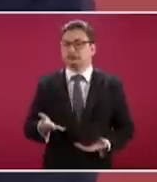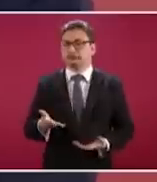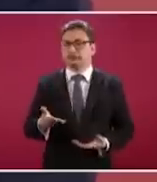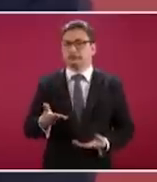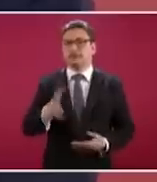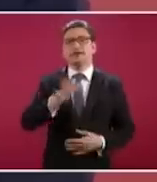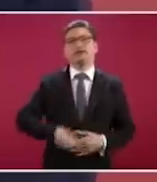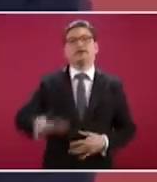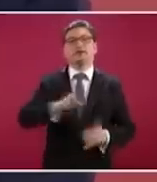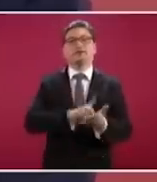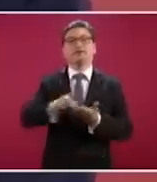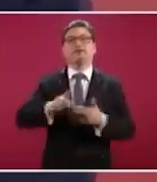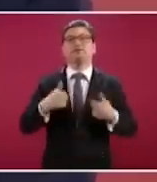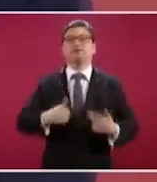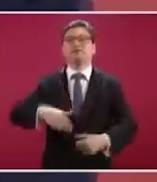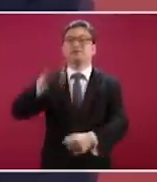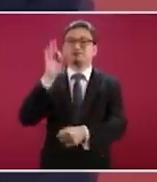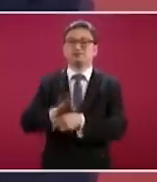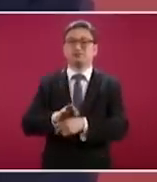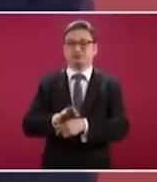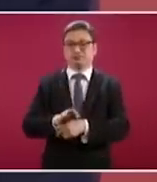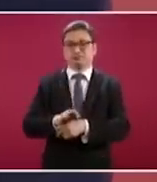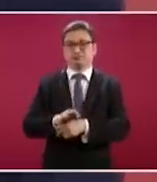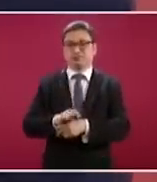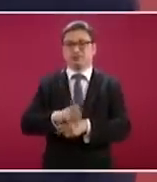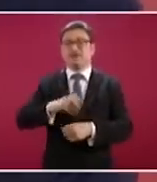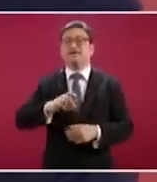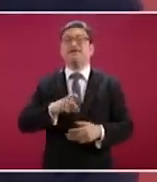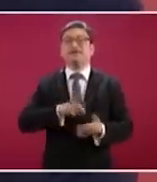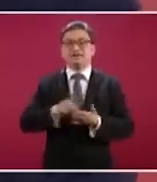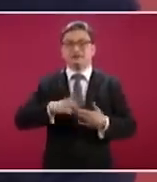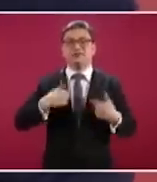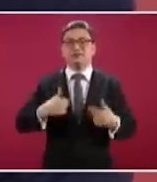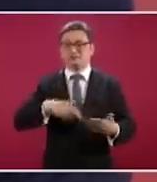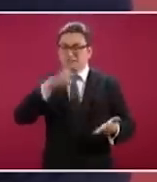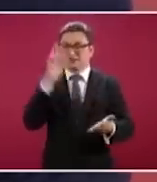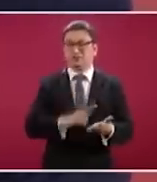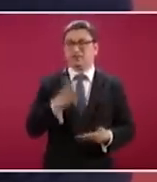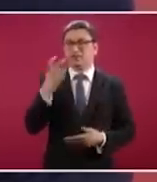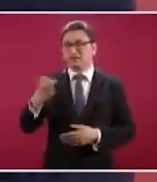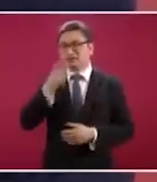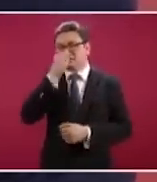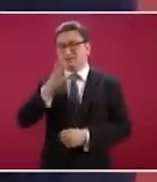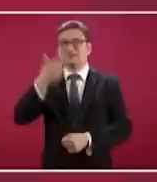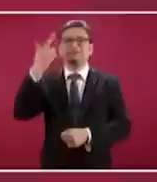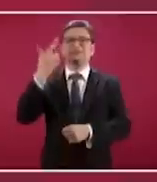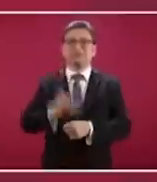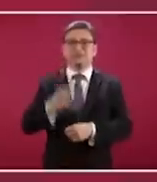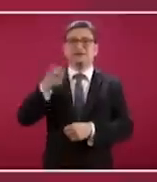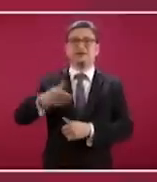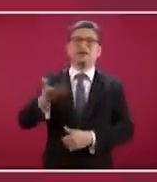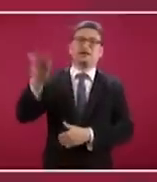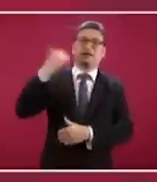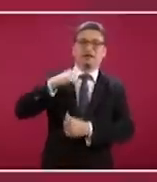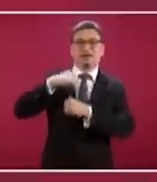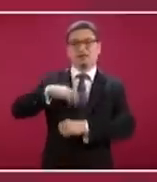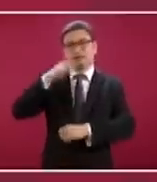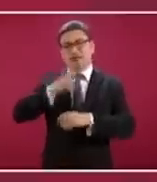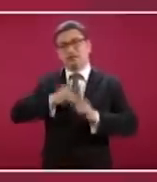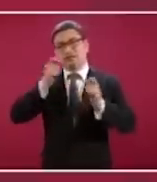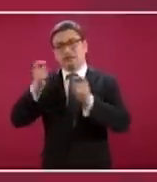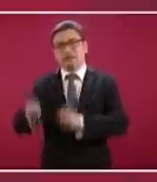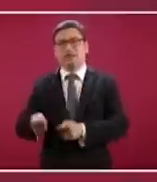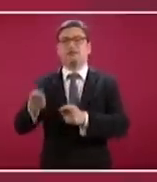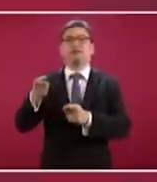la defensa de los derechos humanos. Esa secretaría, que era la encargada